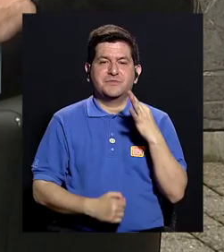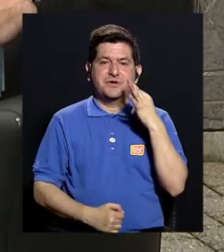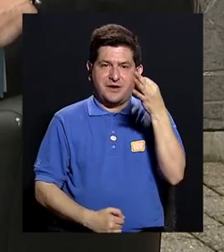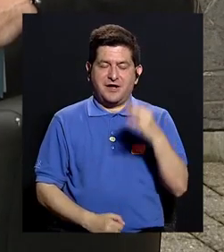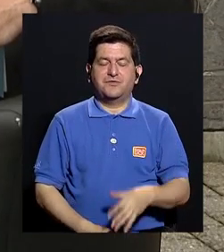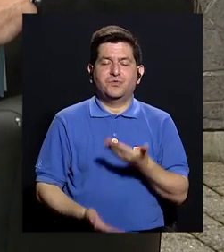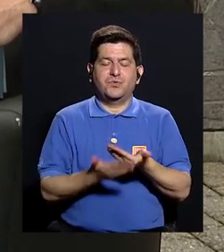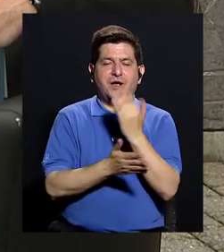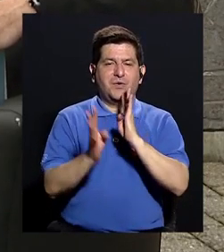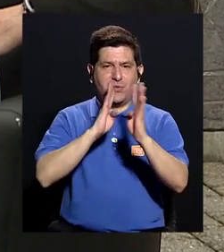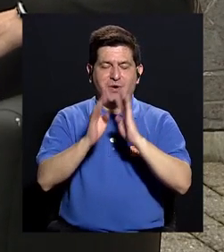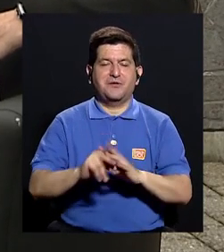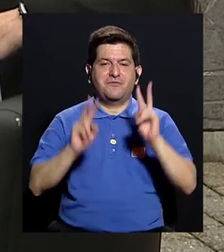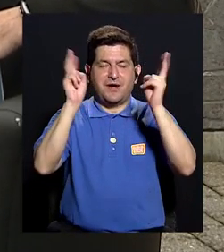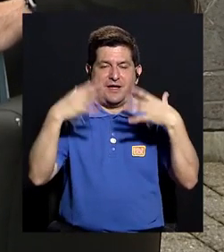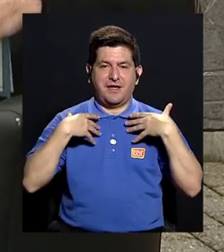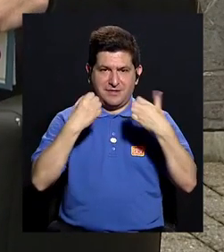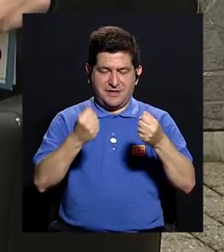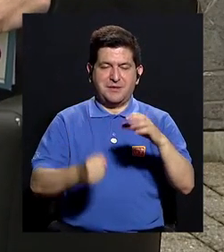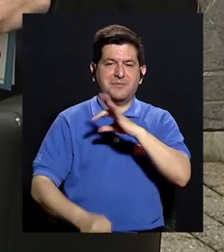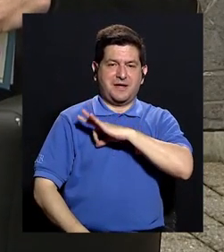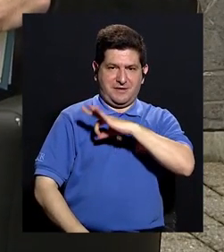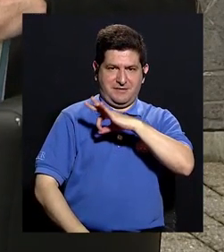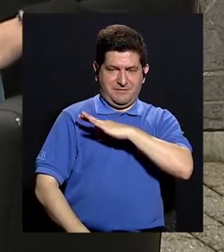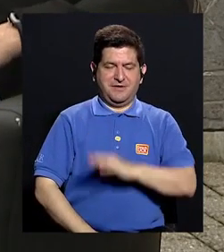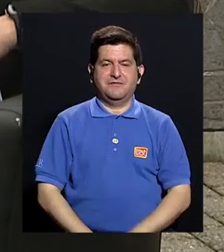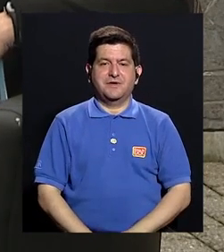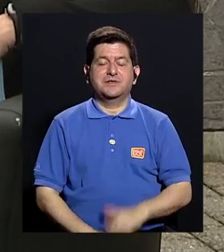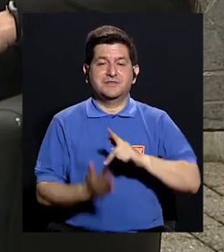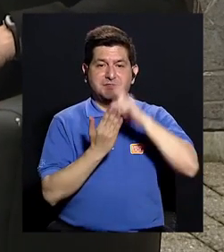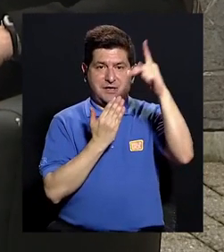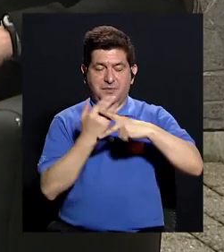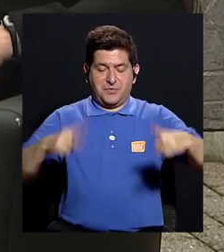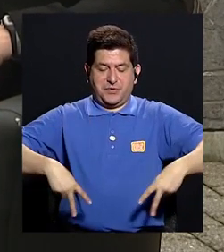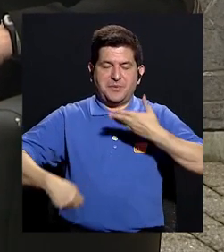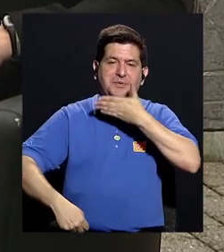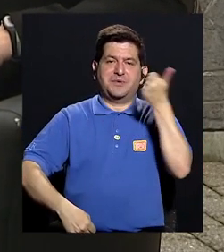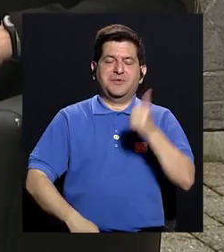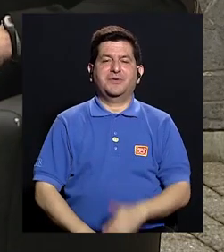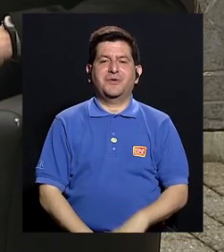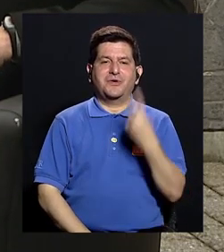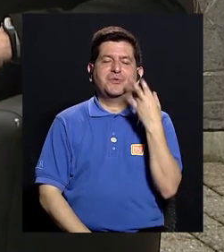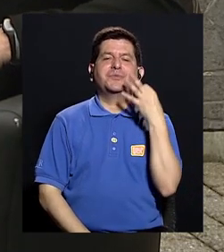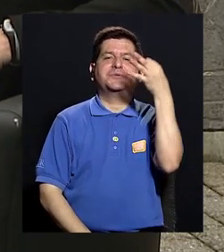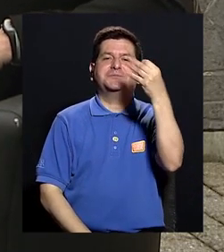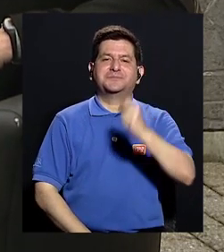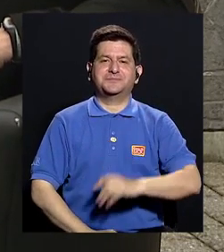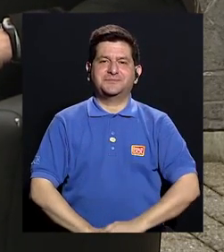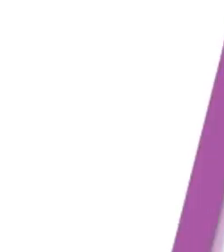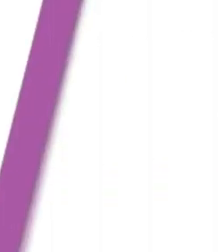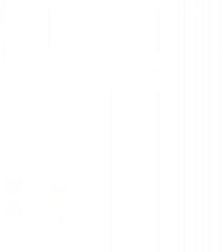en una nueva conversación en temas de salud y de bienestar en su telerevista vivir mejor hasta luego